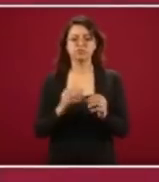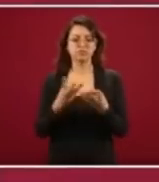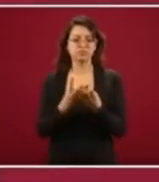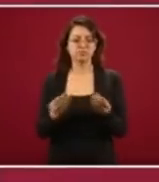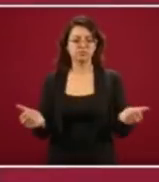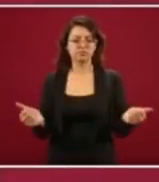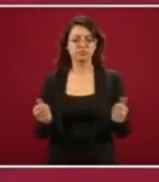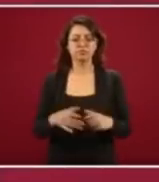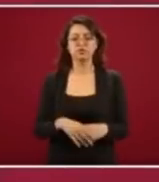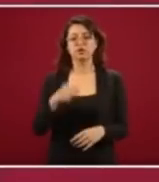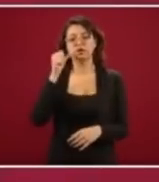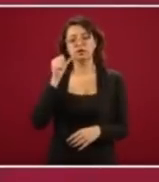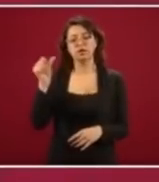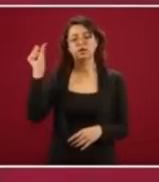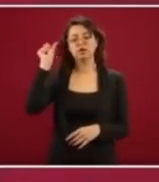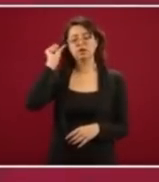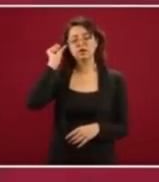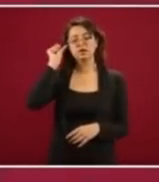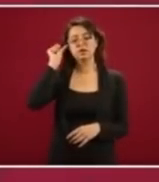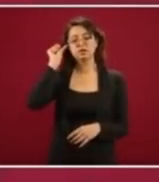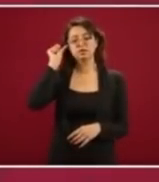Ayer se le preguntaba